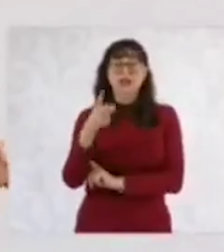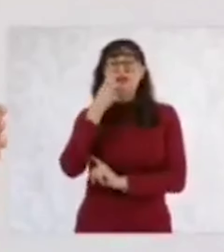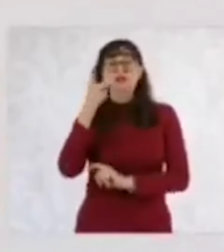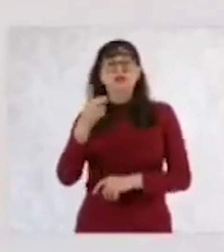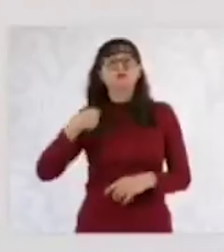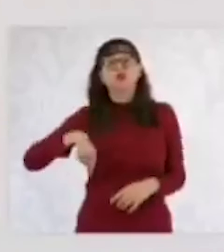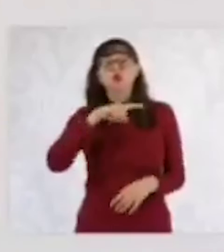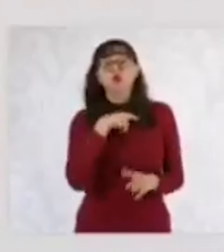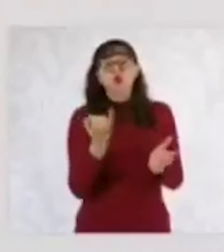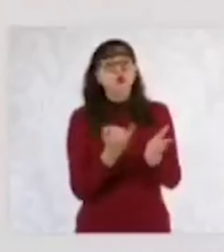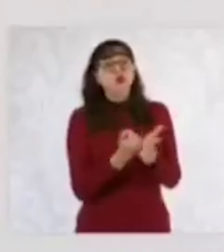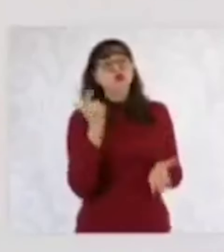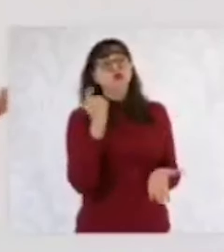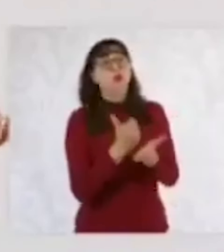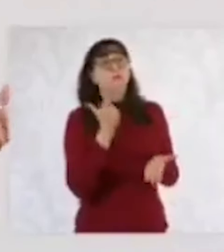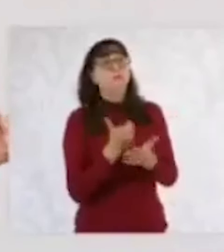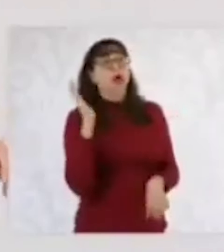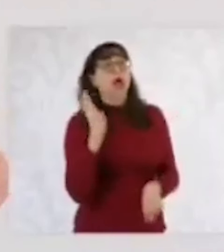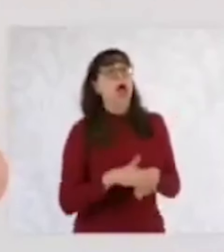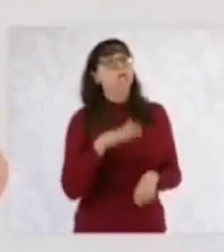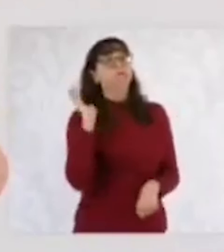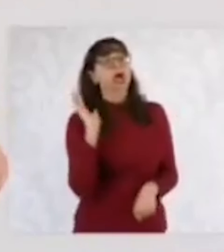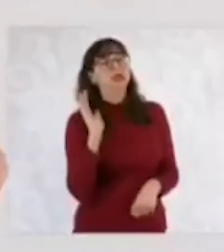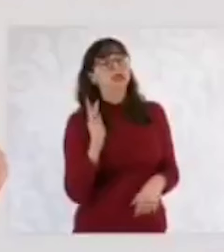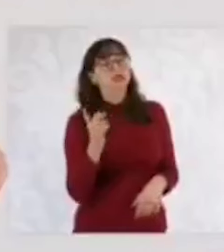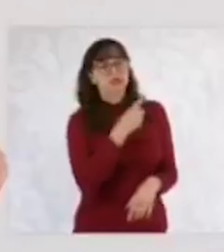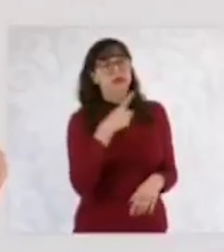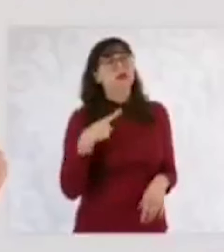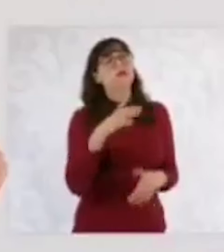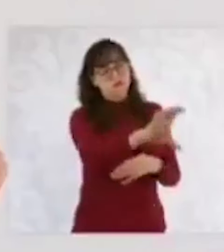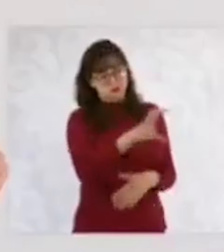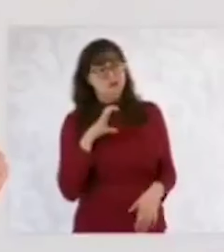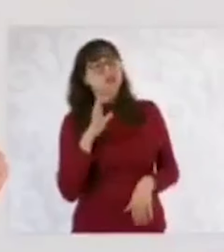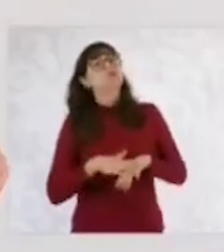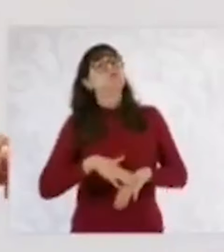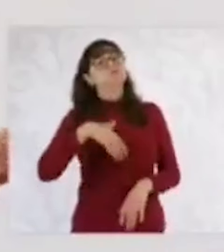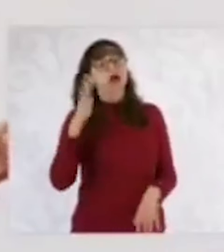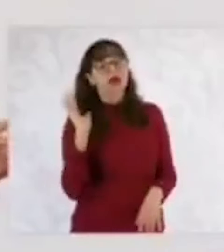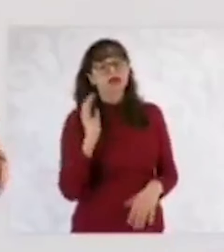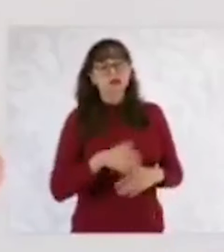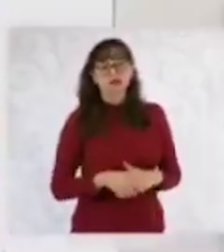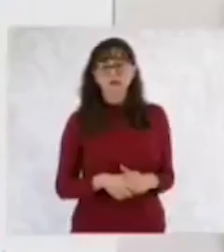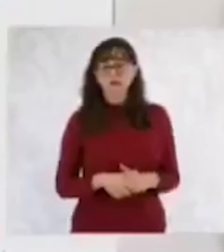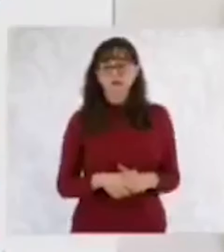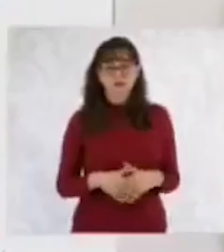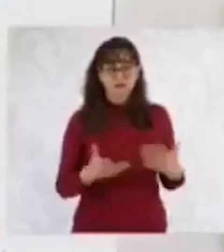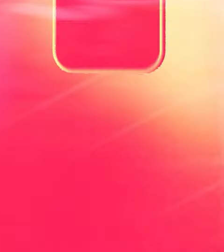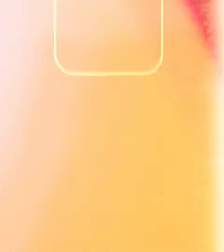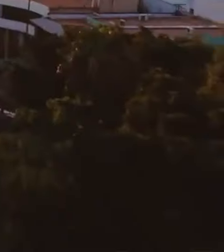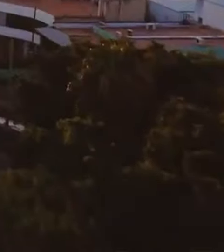¿Dónde queda el apoyo a los estados más pobres del país?